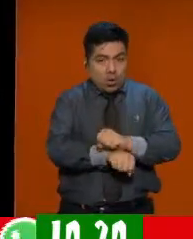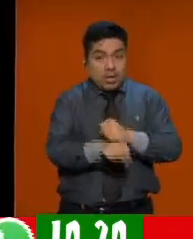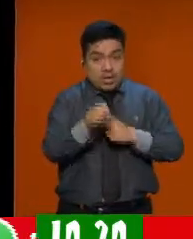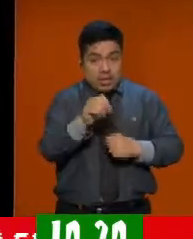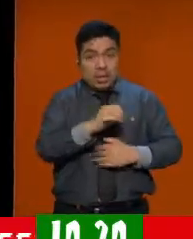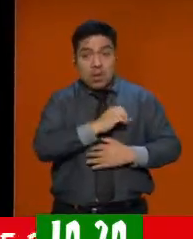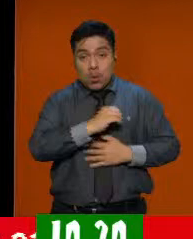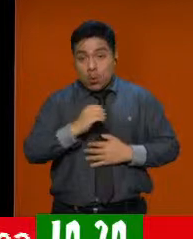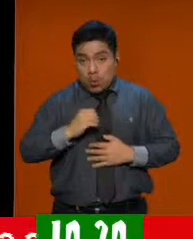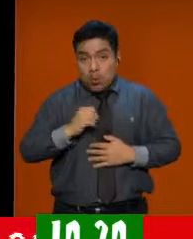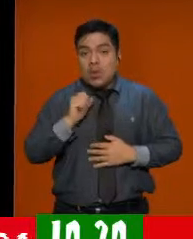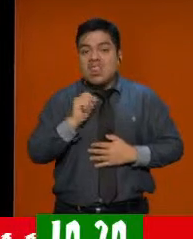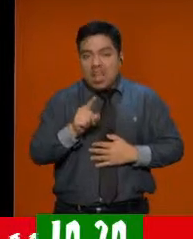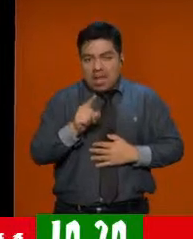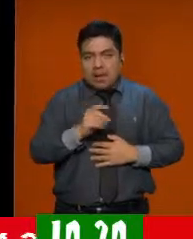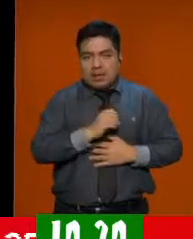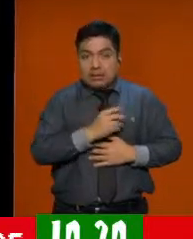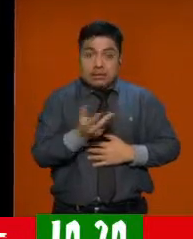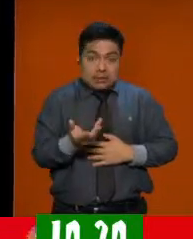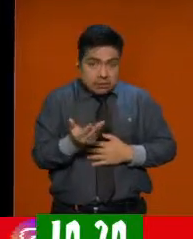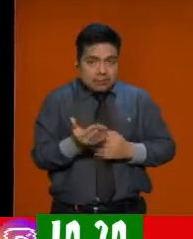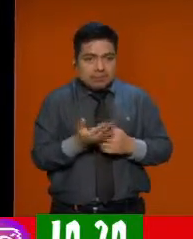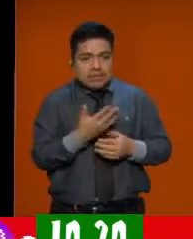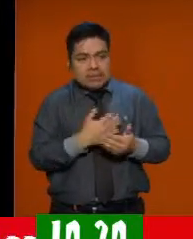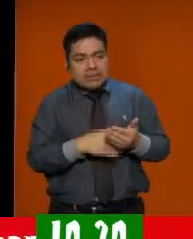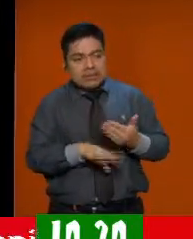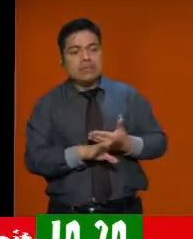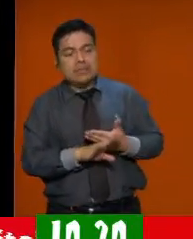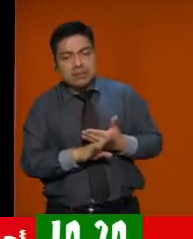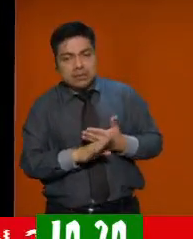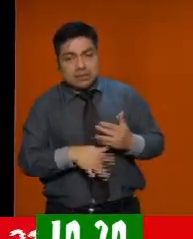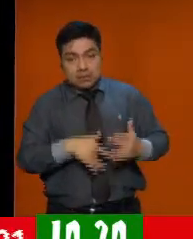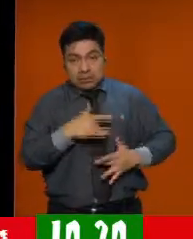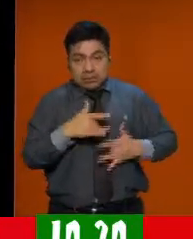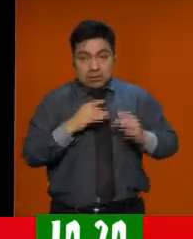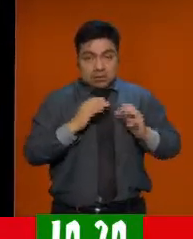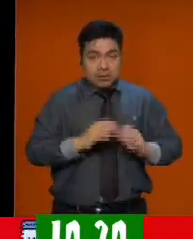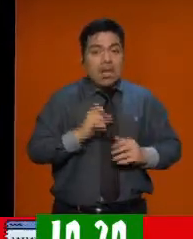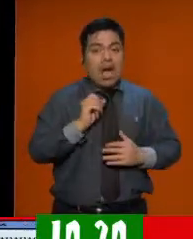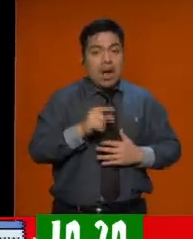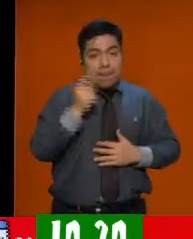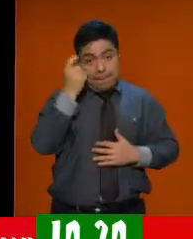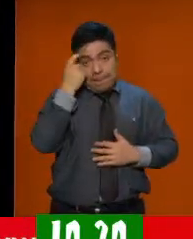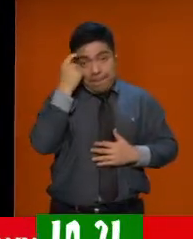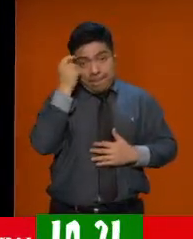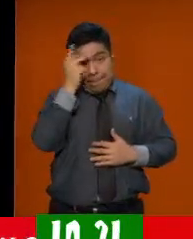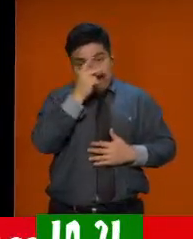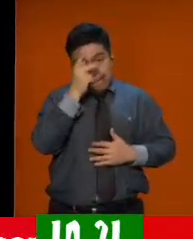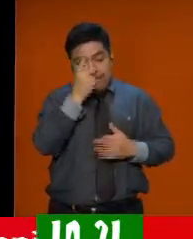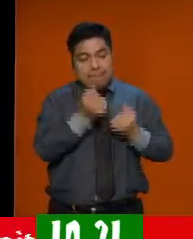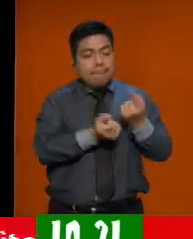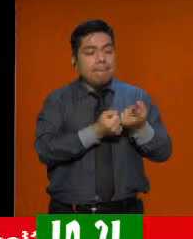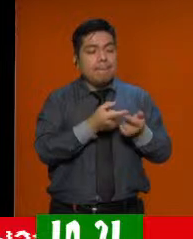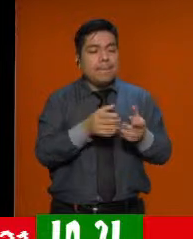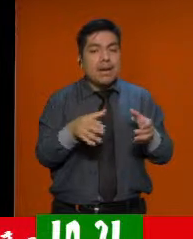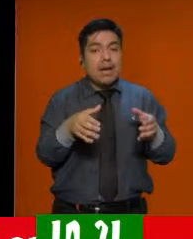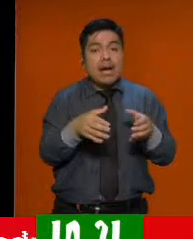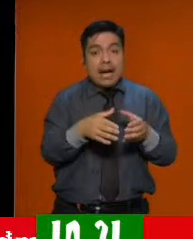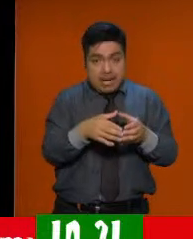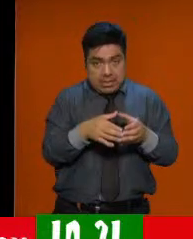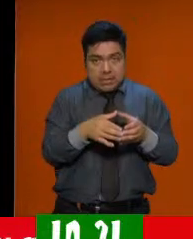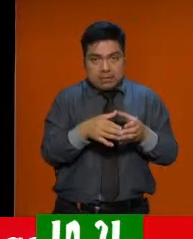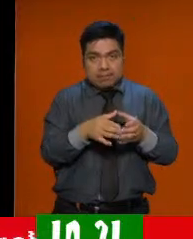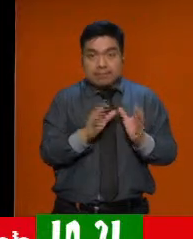odio porque evidentemente genera pues una afectación, no nada más física, sino también psicológica a ciertas poblaciones. Sí, y ojo con